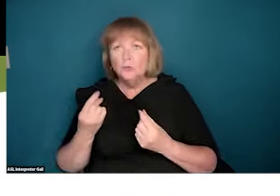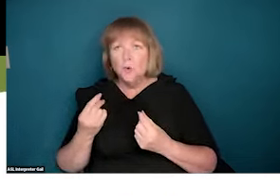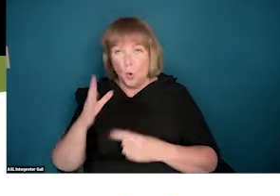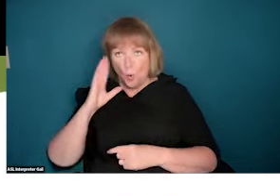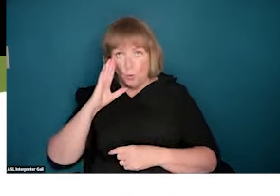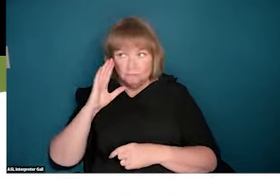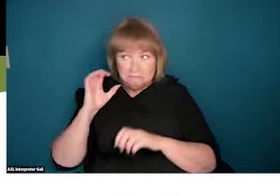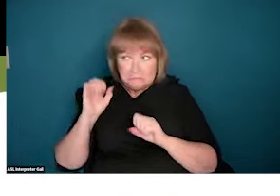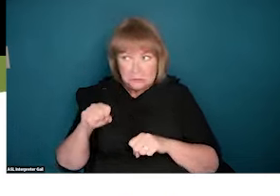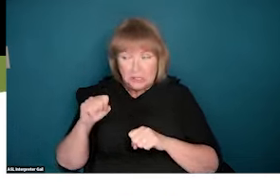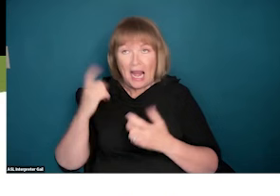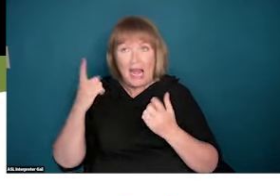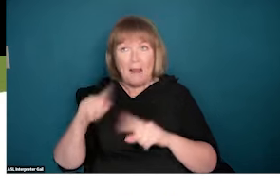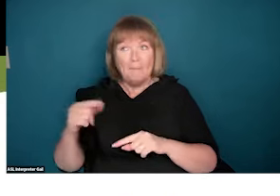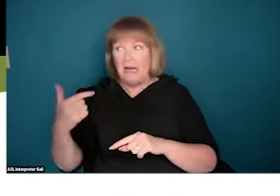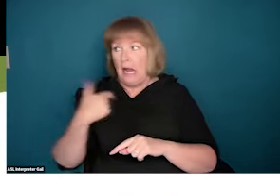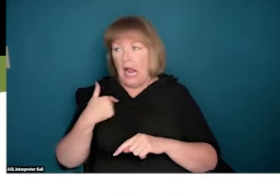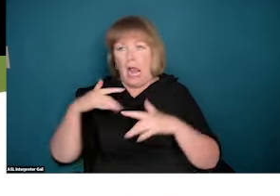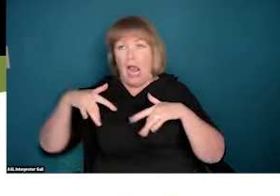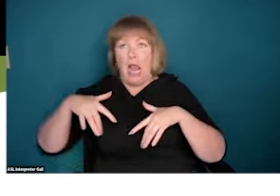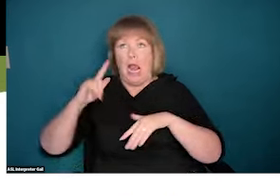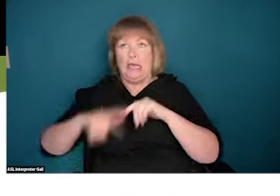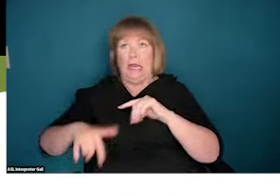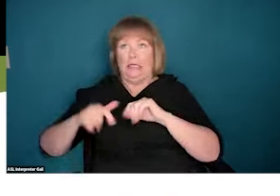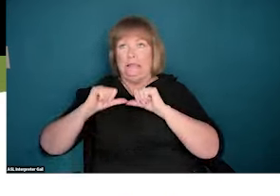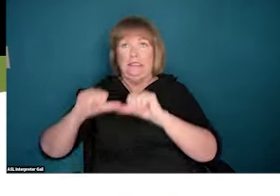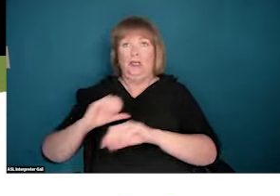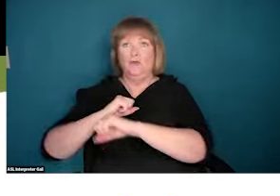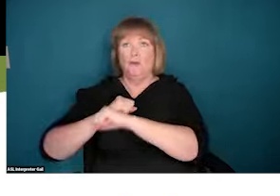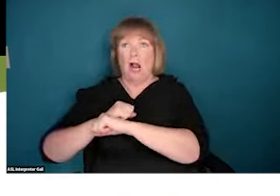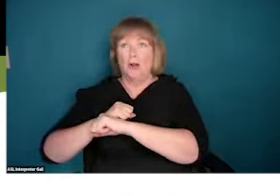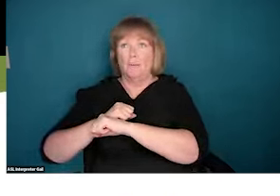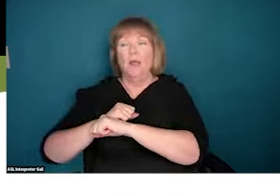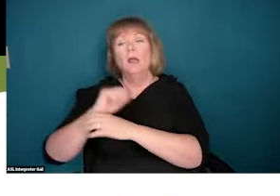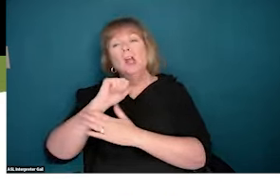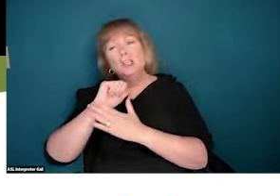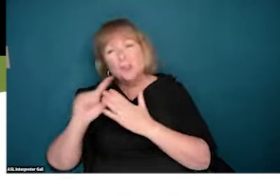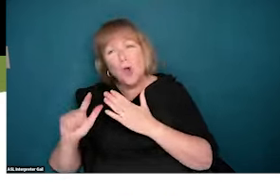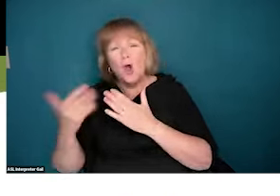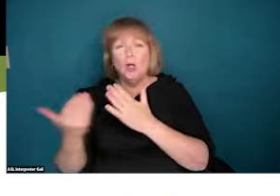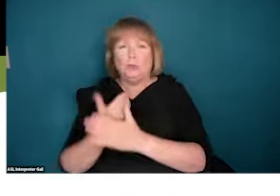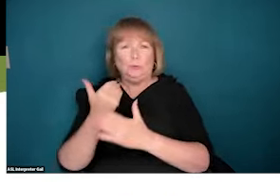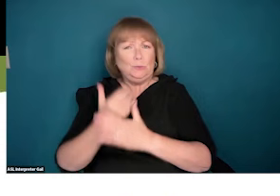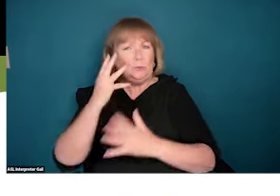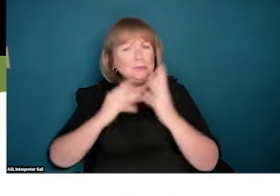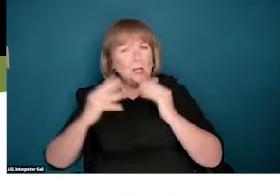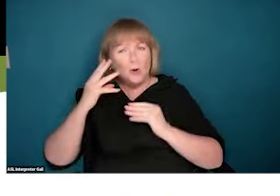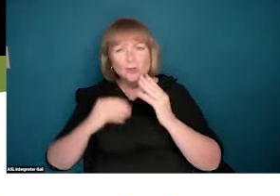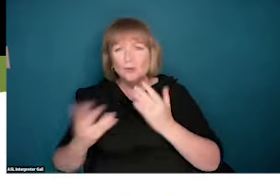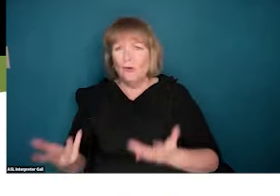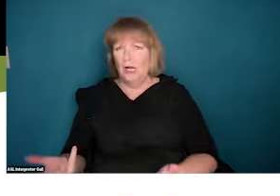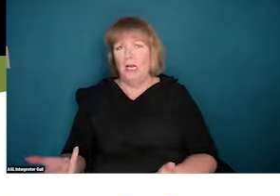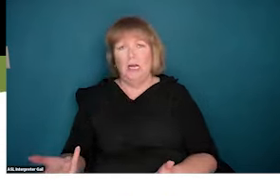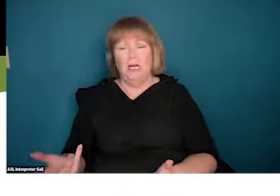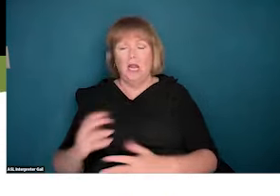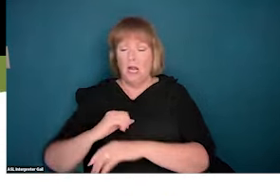yo me envejezco y mis habilidades inclusive cambian? ¿Qué tal si mi